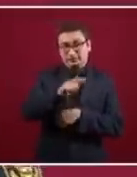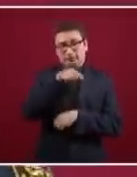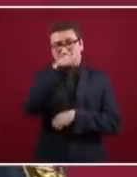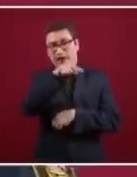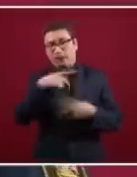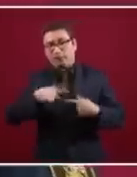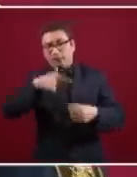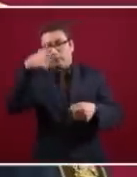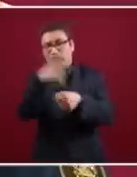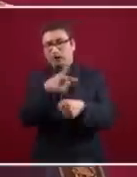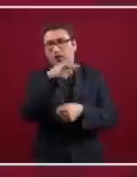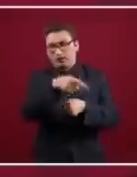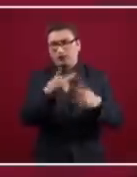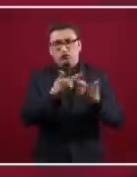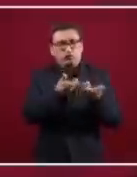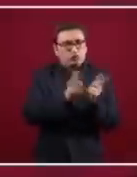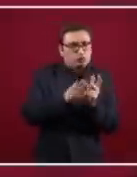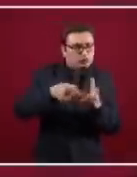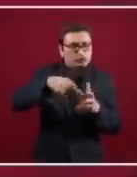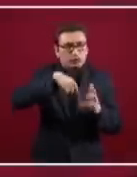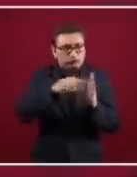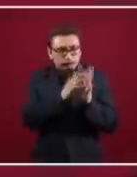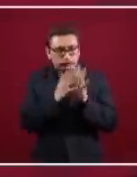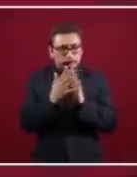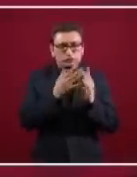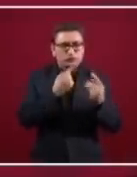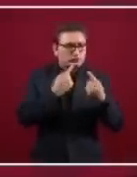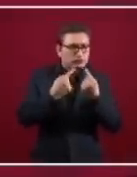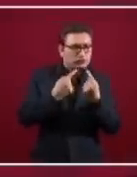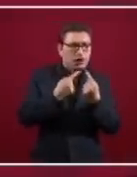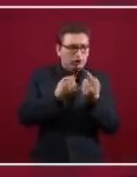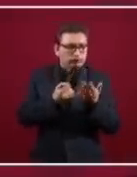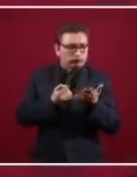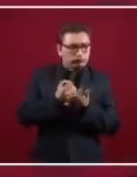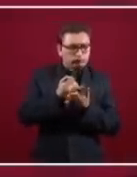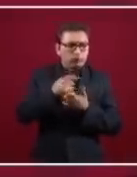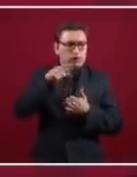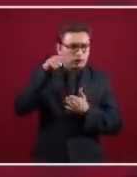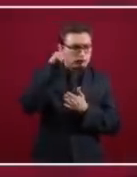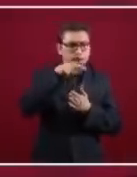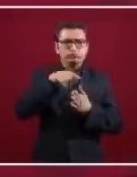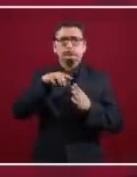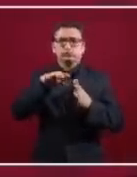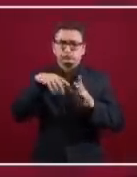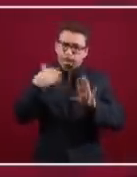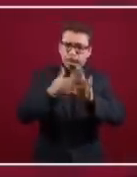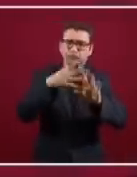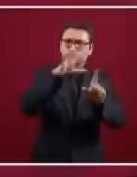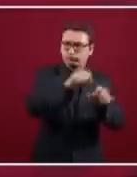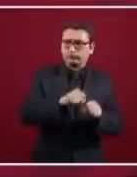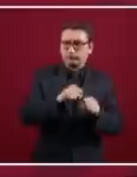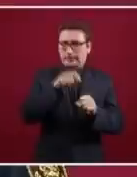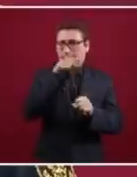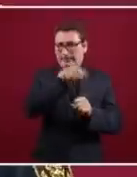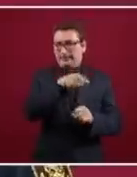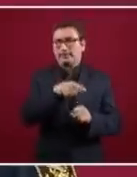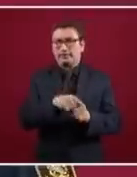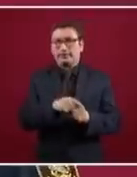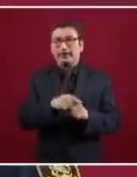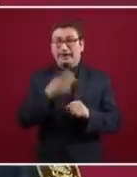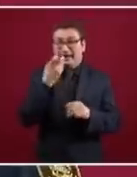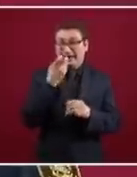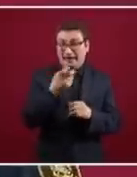el grupo decide actuar en contra del presunto delincuente a esa hora